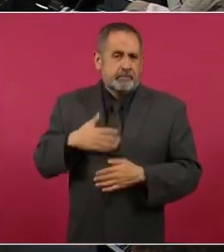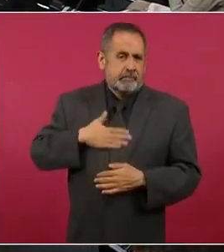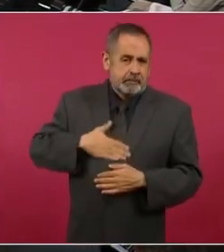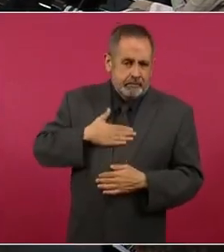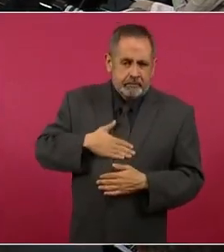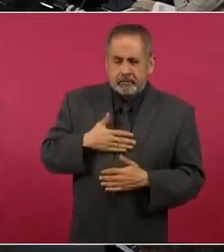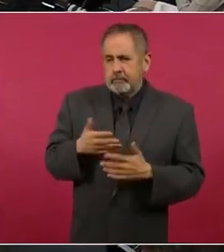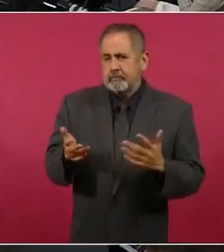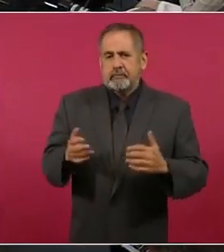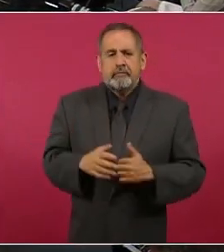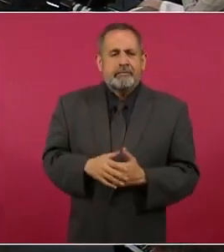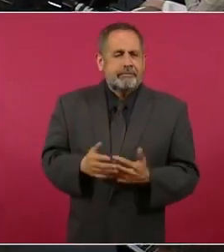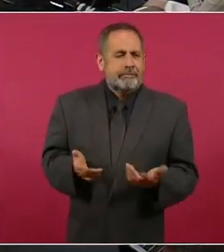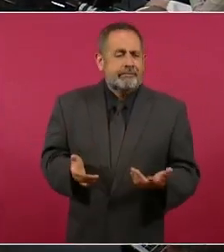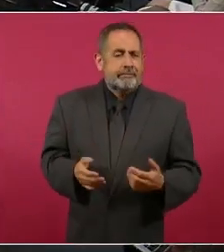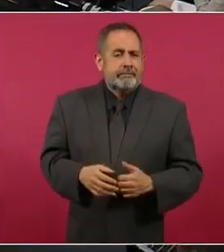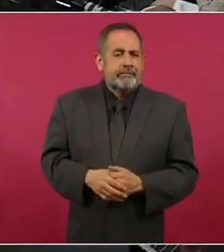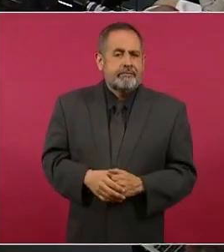baño, o sea,